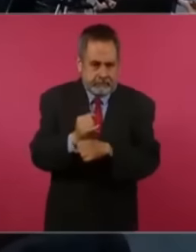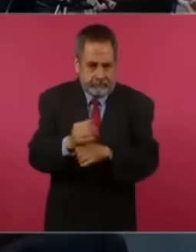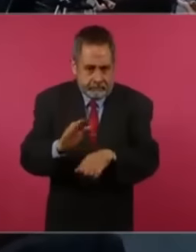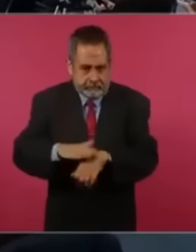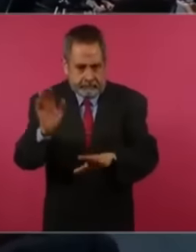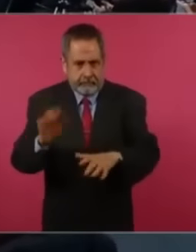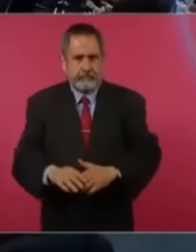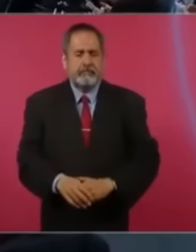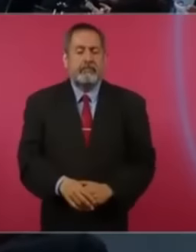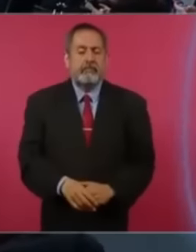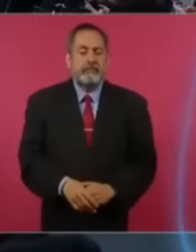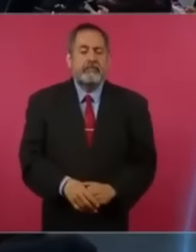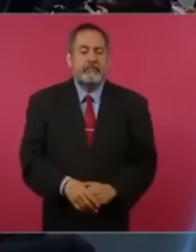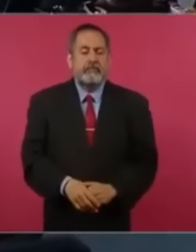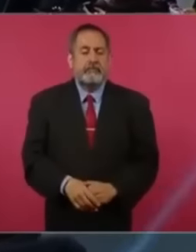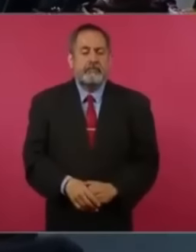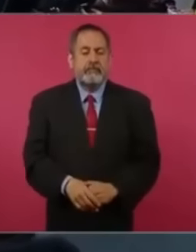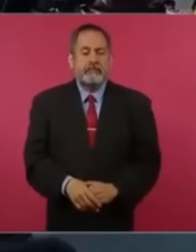más.